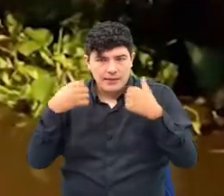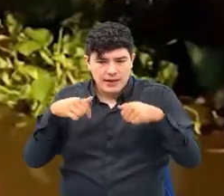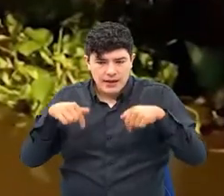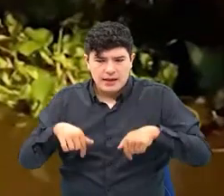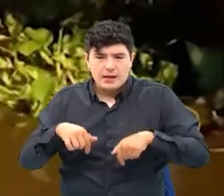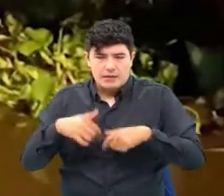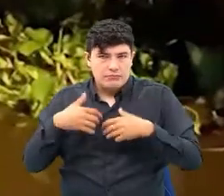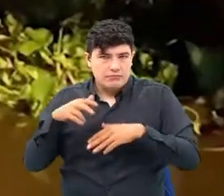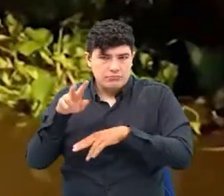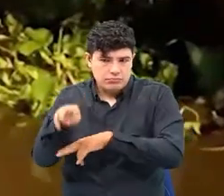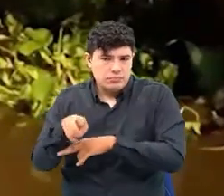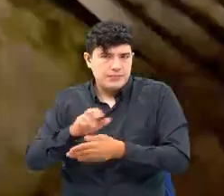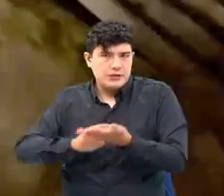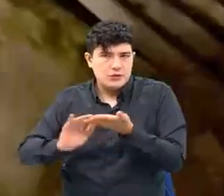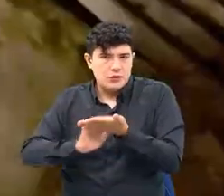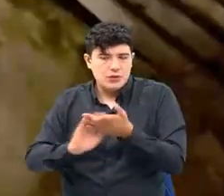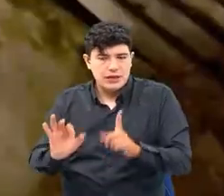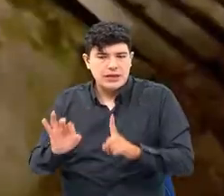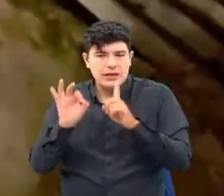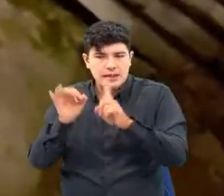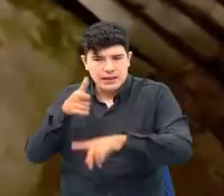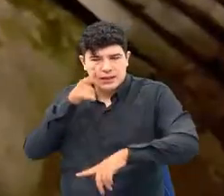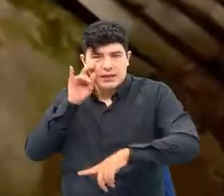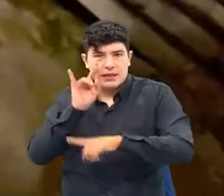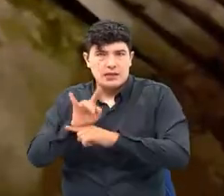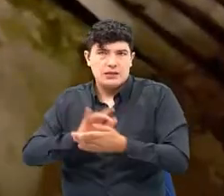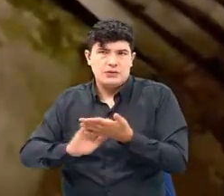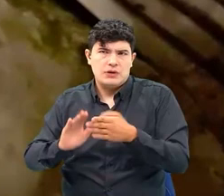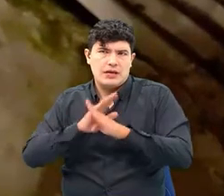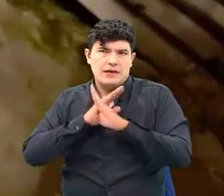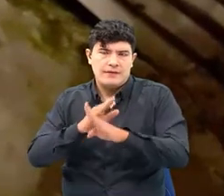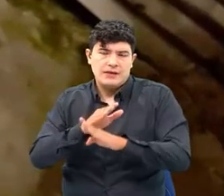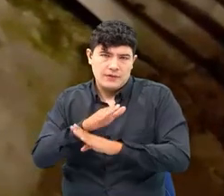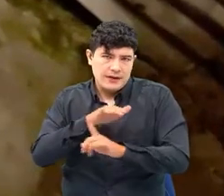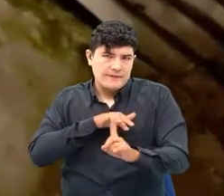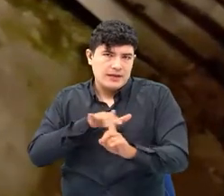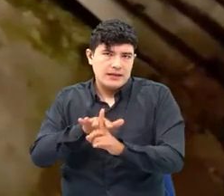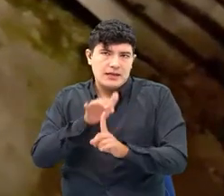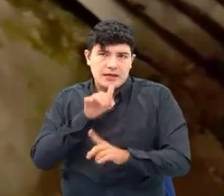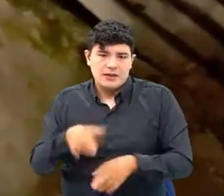maquinaria, para poder garantizar pues que no se inunden las fincas.